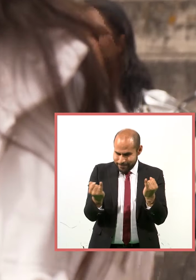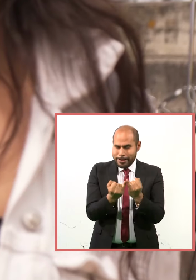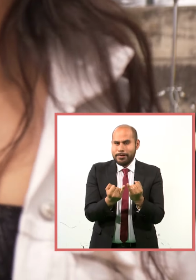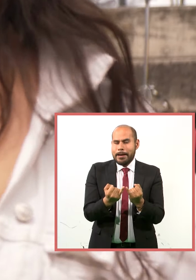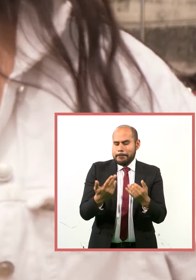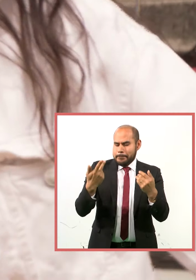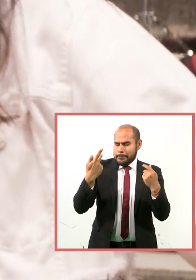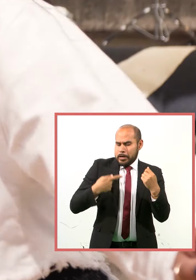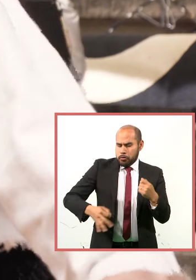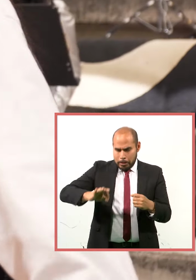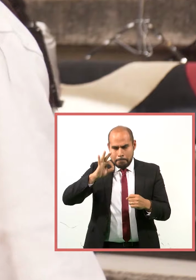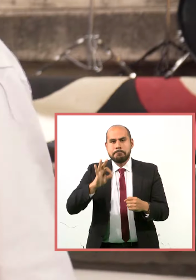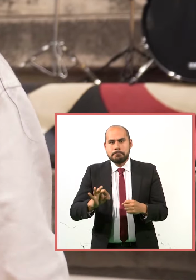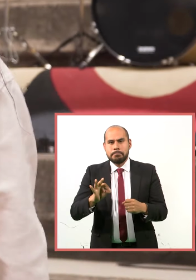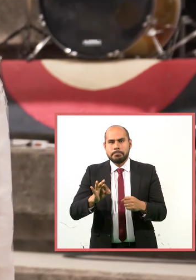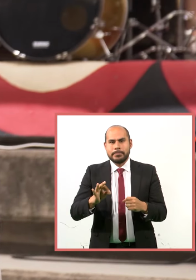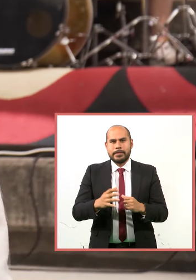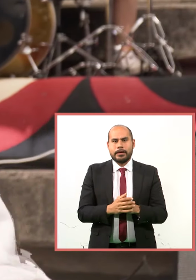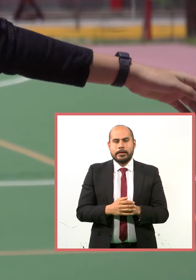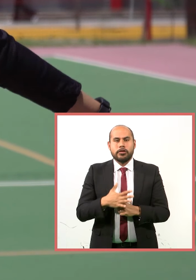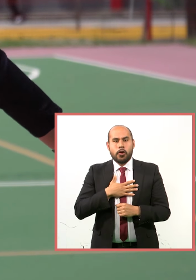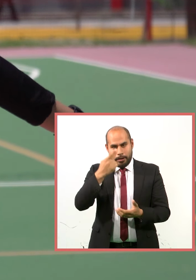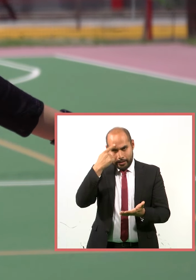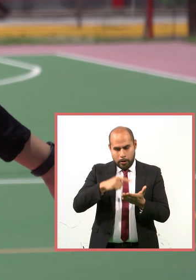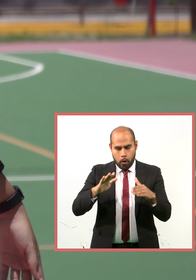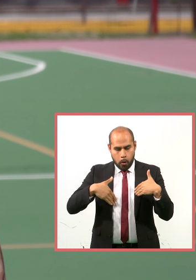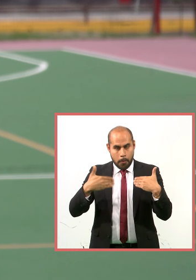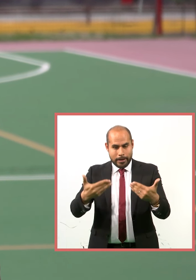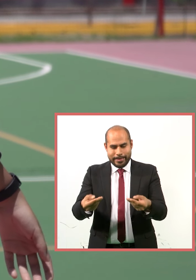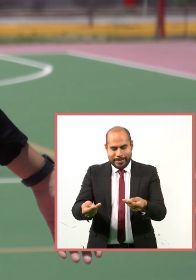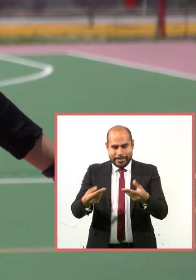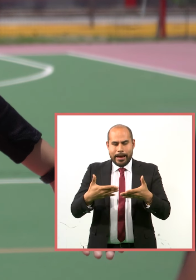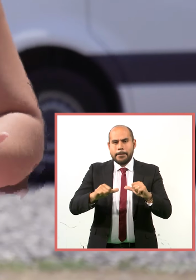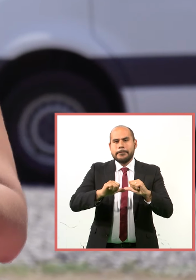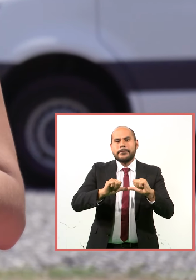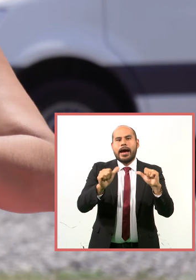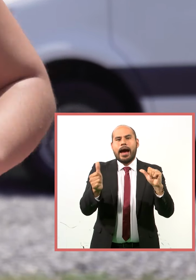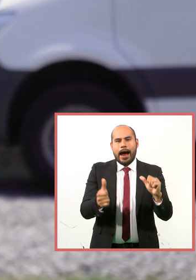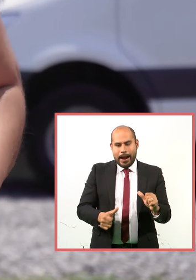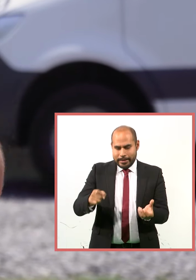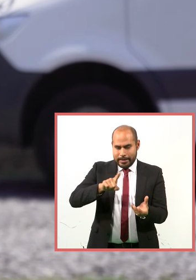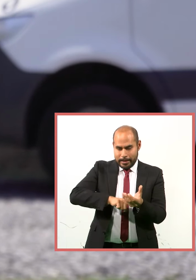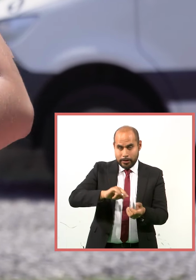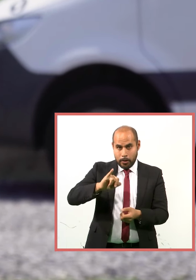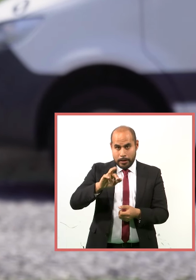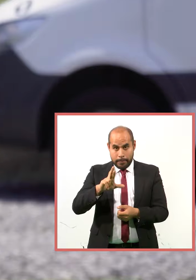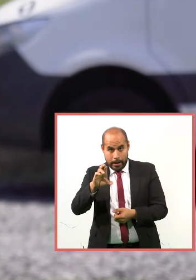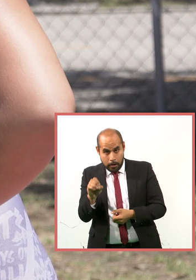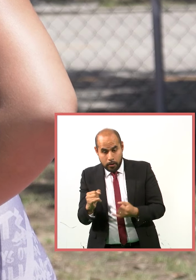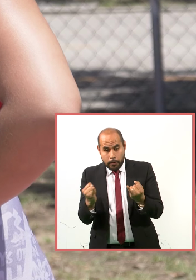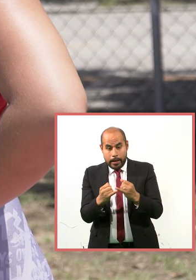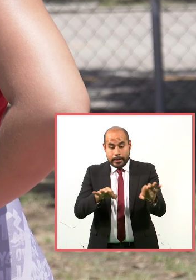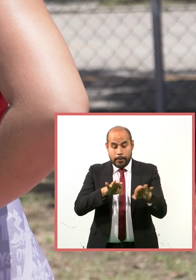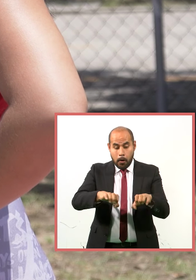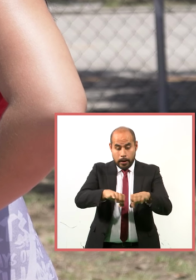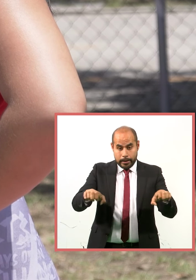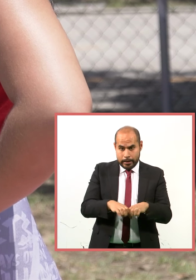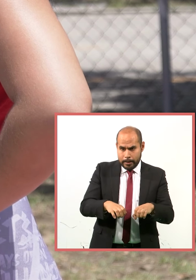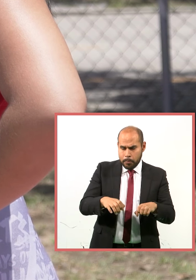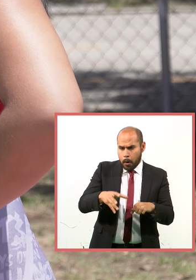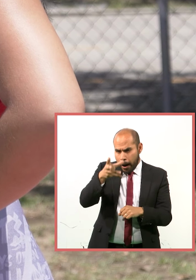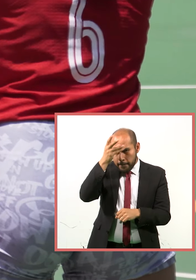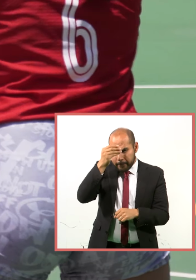profesionista, sino como una gran persona. Entonces creo que tanto la confianza que me ha brindado el arte aquí en la Ibero como el trabajo